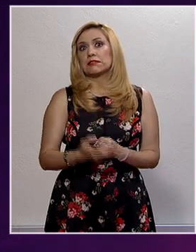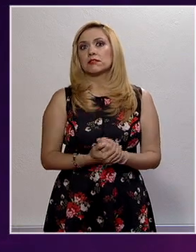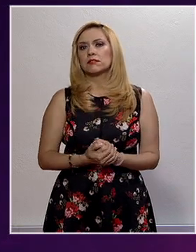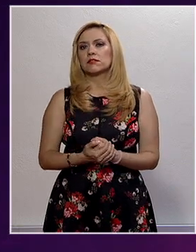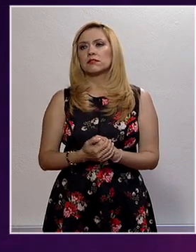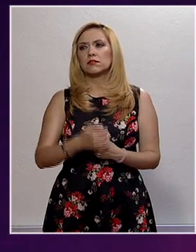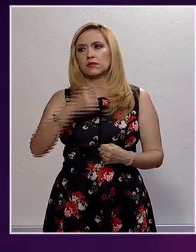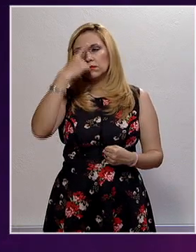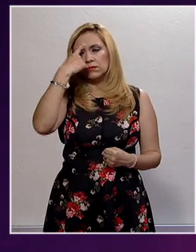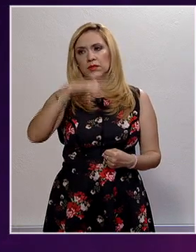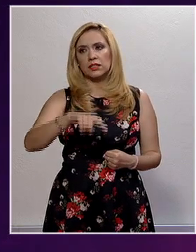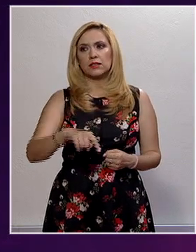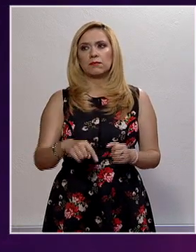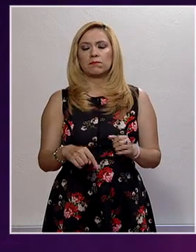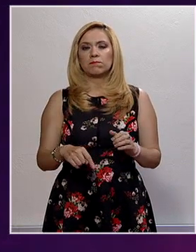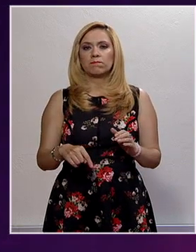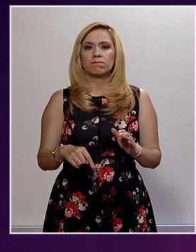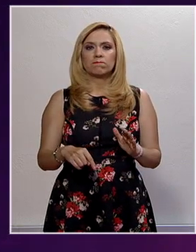precisamente